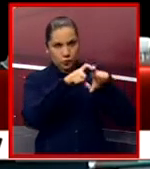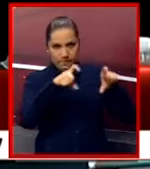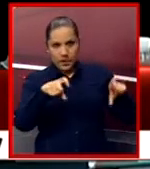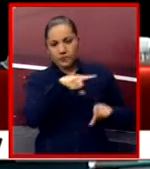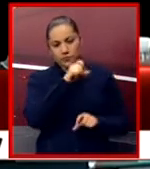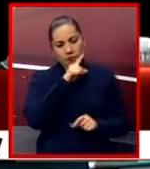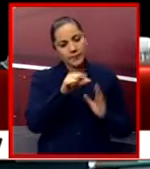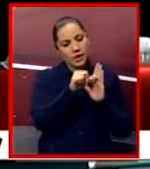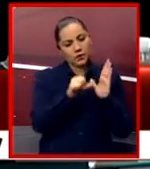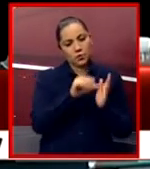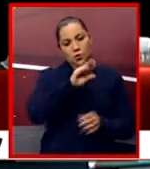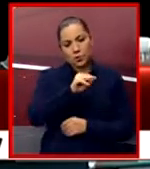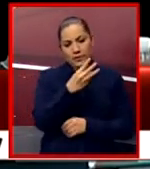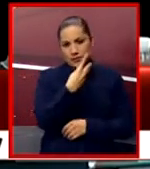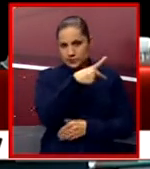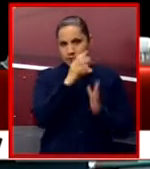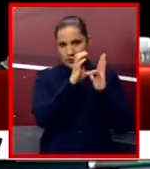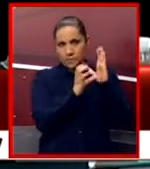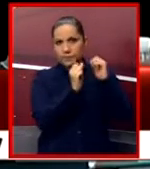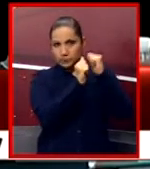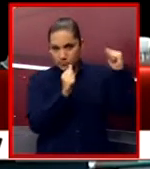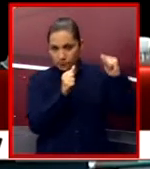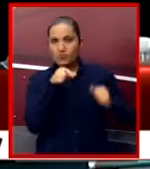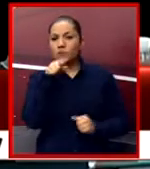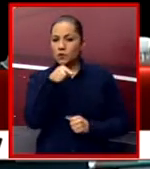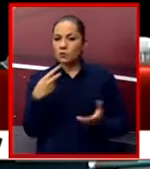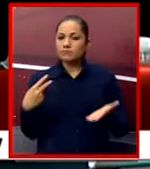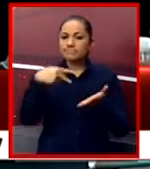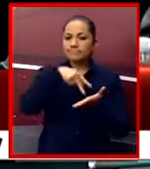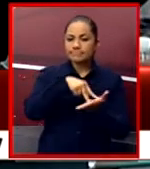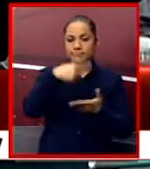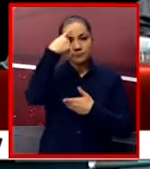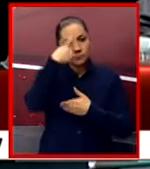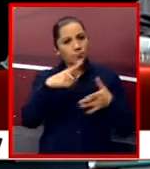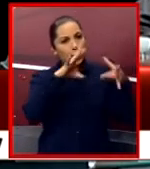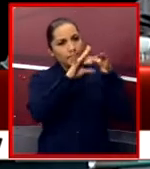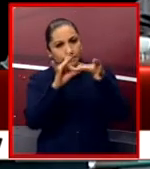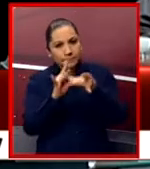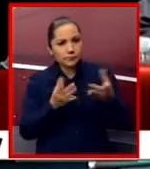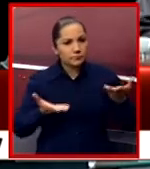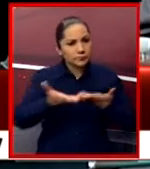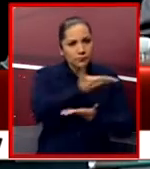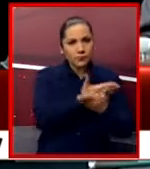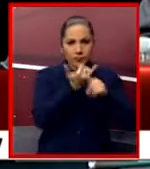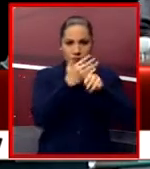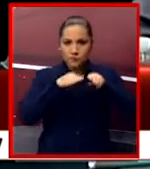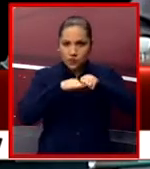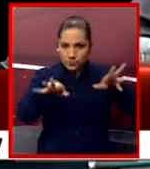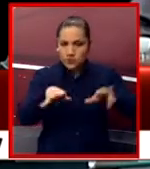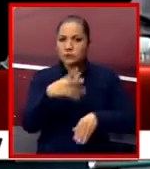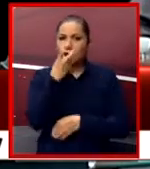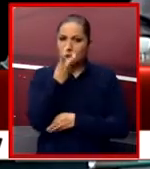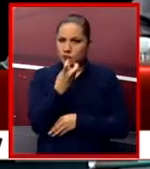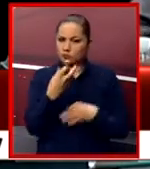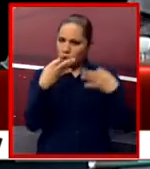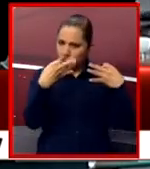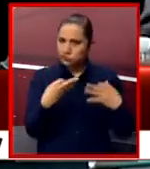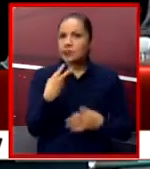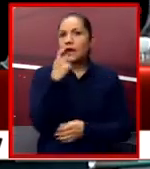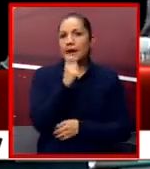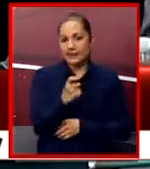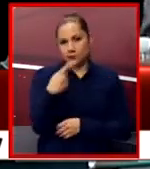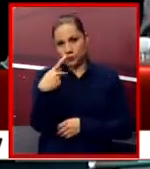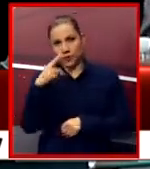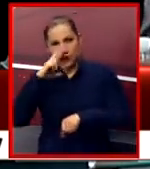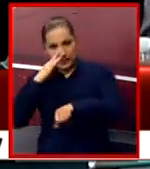93, ambos constitucionales, por lo que este acto se realiza bajo los principios que establecen la relación corresponsable